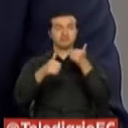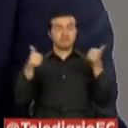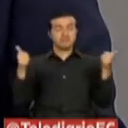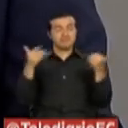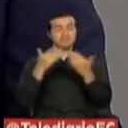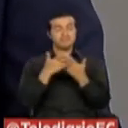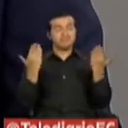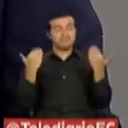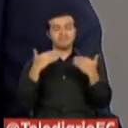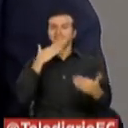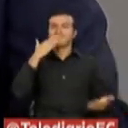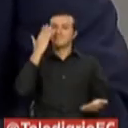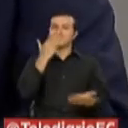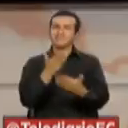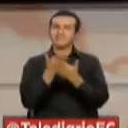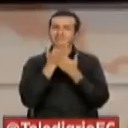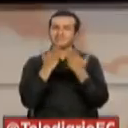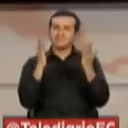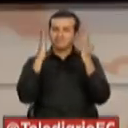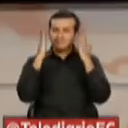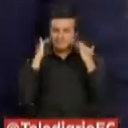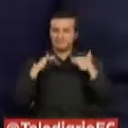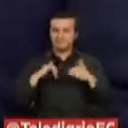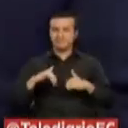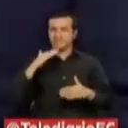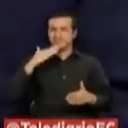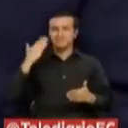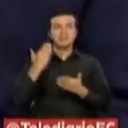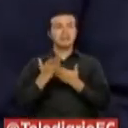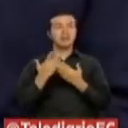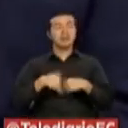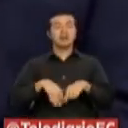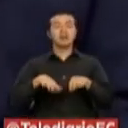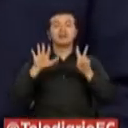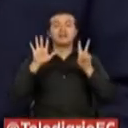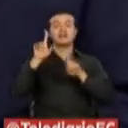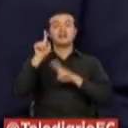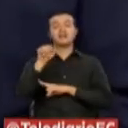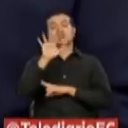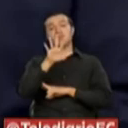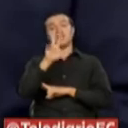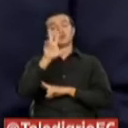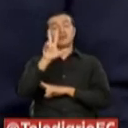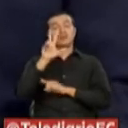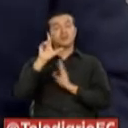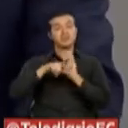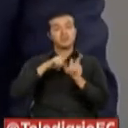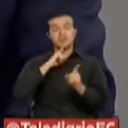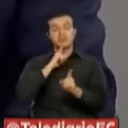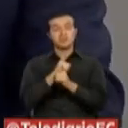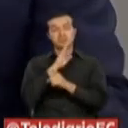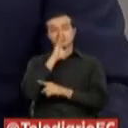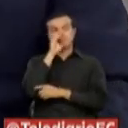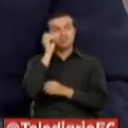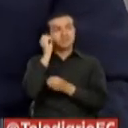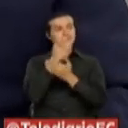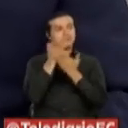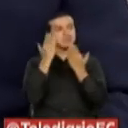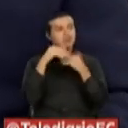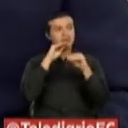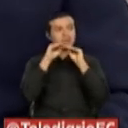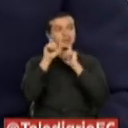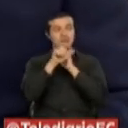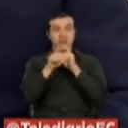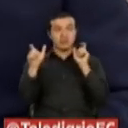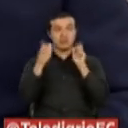autoridades para ello. Muchas gracias por aceptar esta invitación. Son las 7 de la mañana con 53 minutos. Como siempre, les